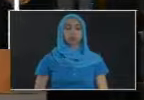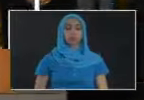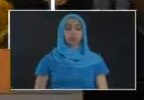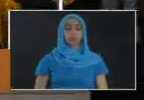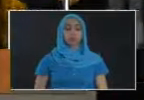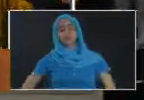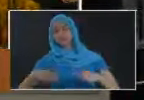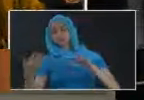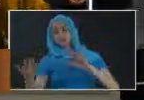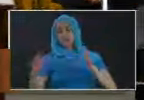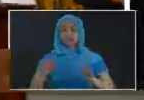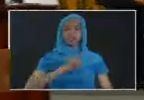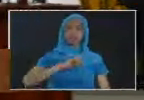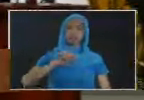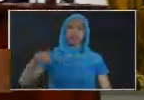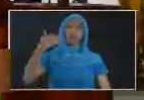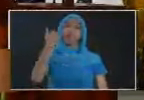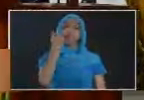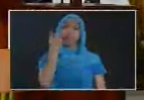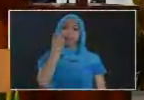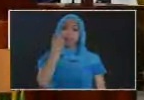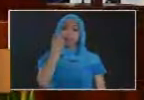Has estado enfermo o enferma.